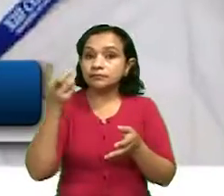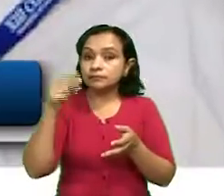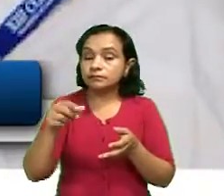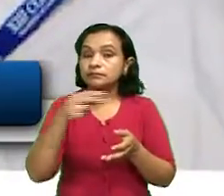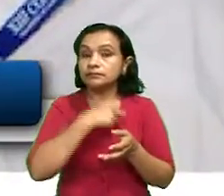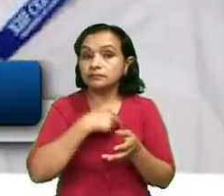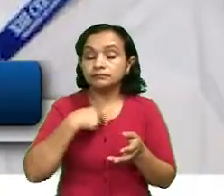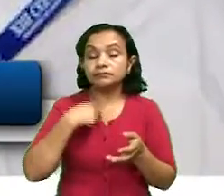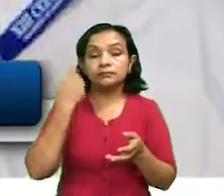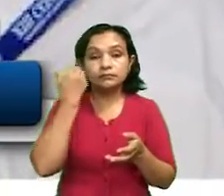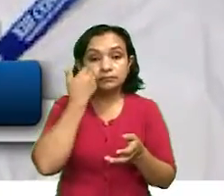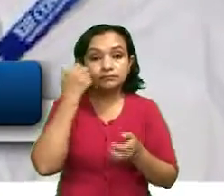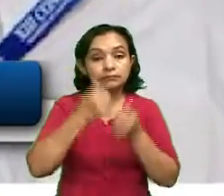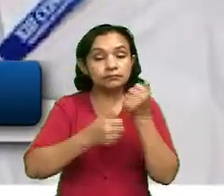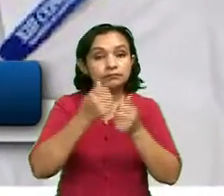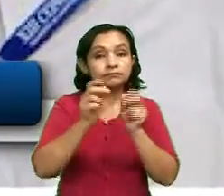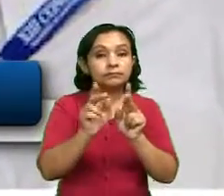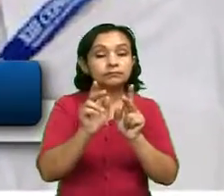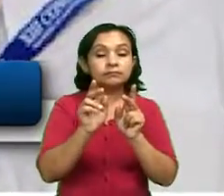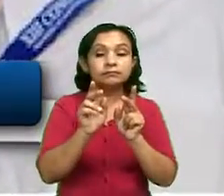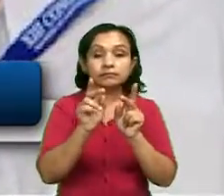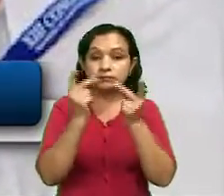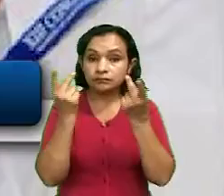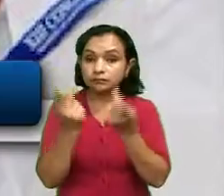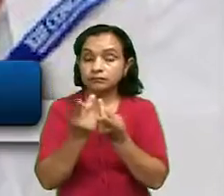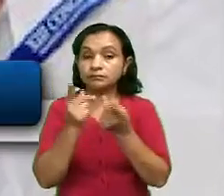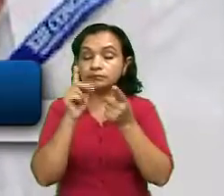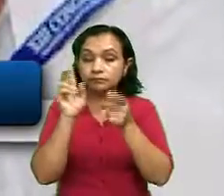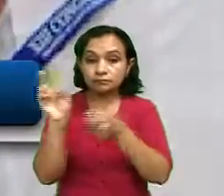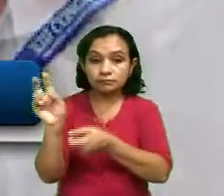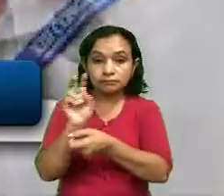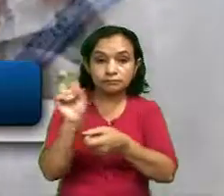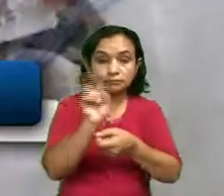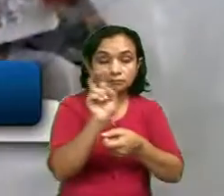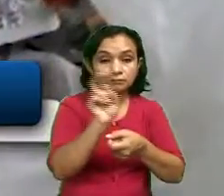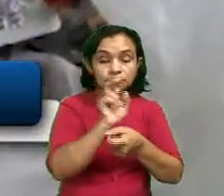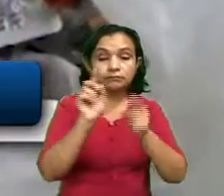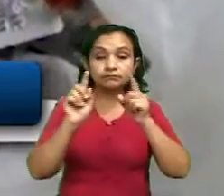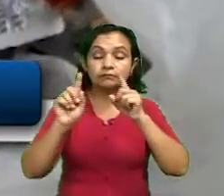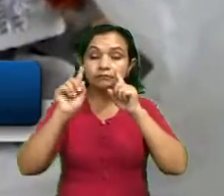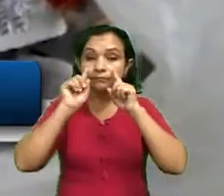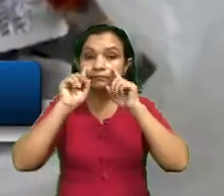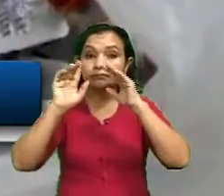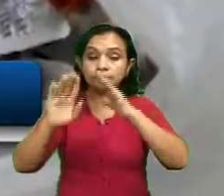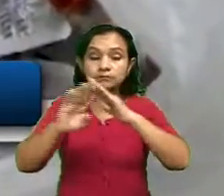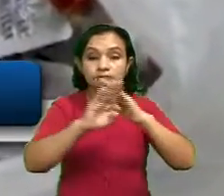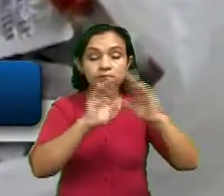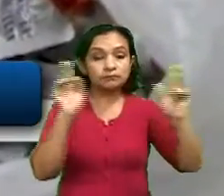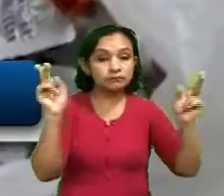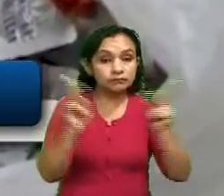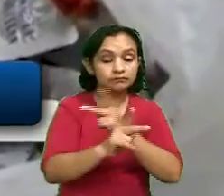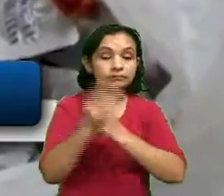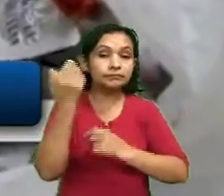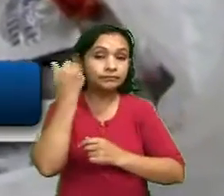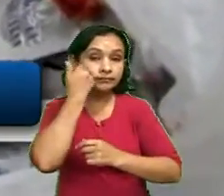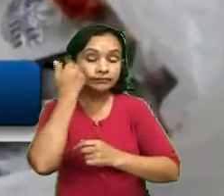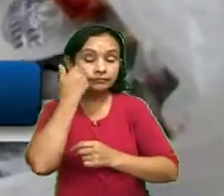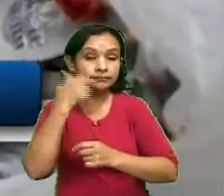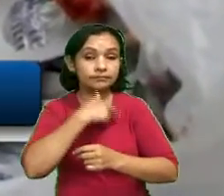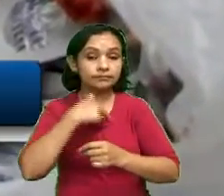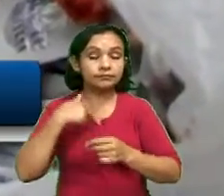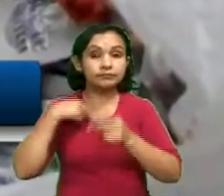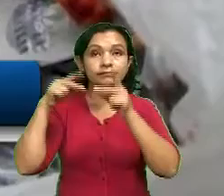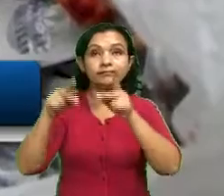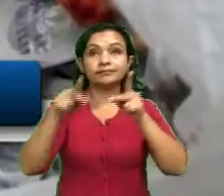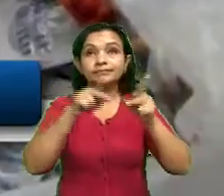un daño a la población. Claro. Entonces nosotros con las supervisiones evitamos eso, para prevenir un efecto peor en la población que vaya a comprar eso.